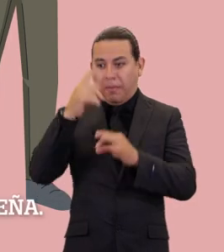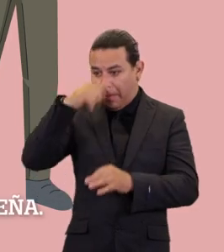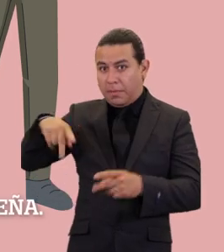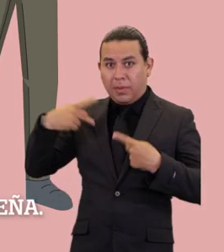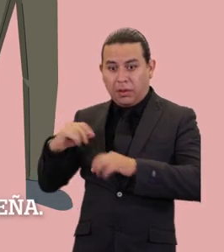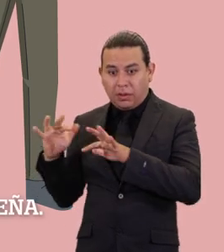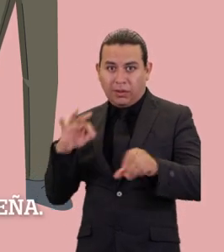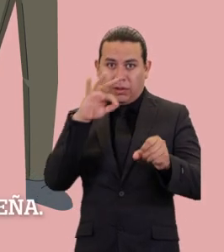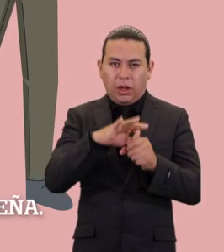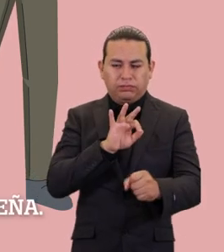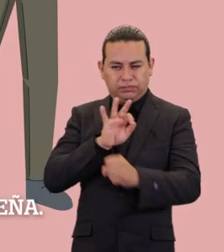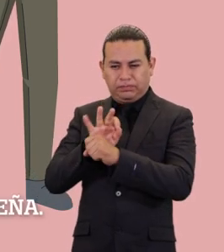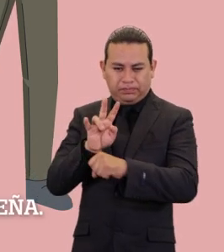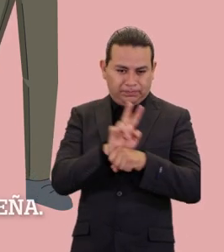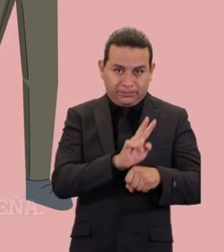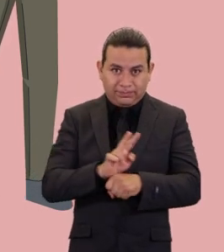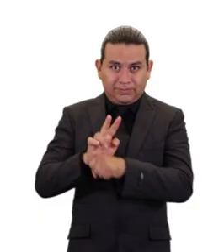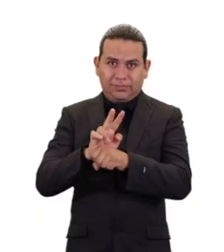caso en